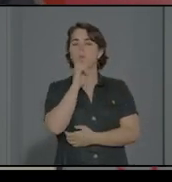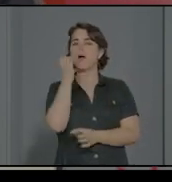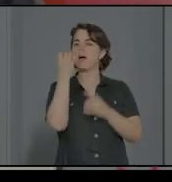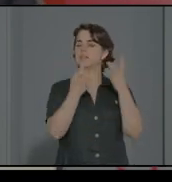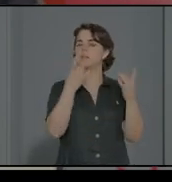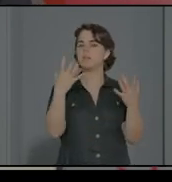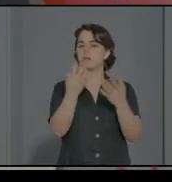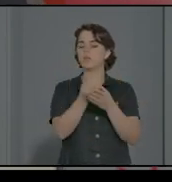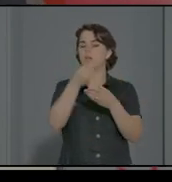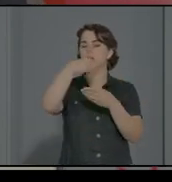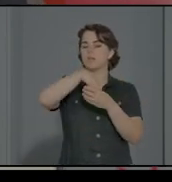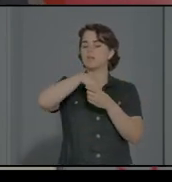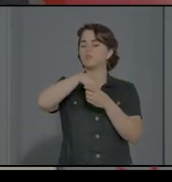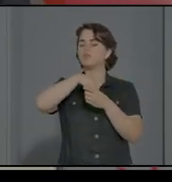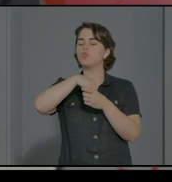dentro